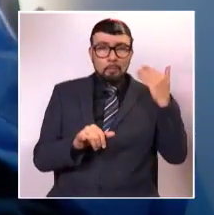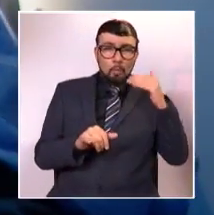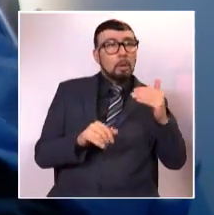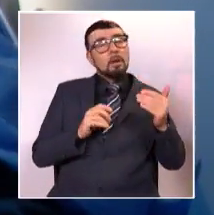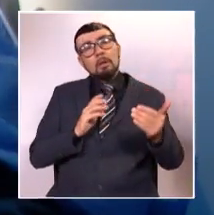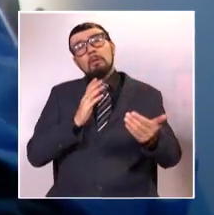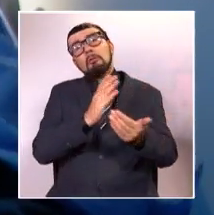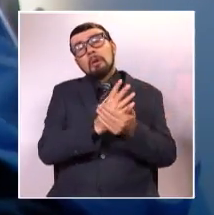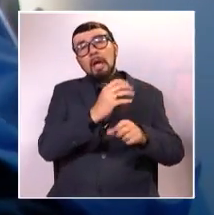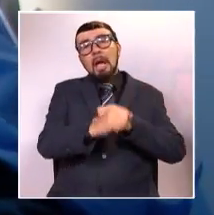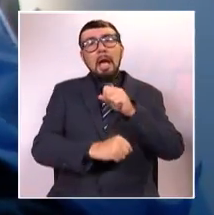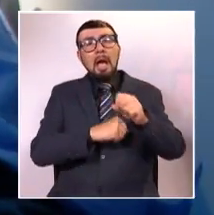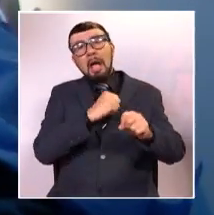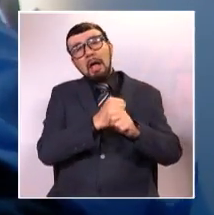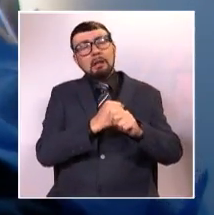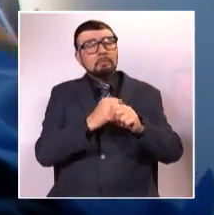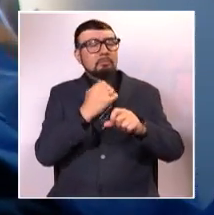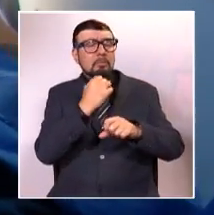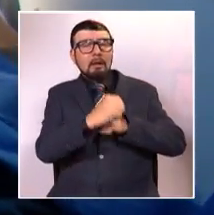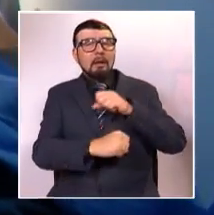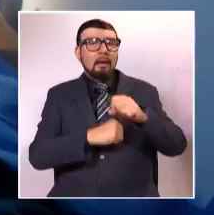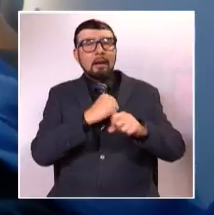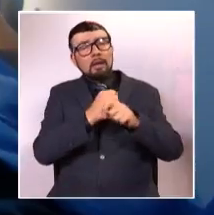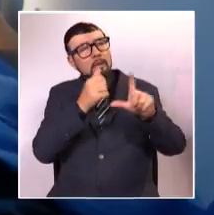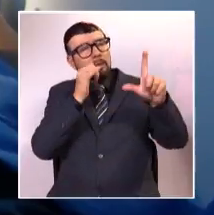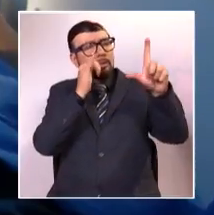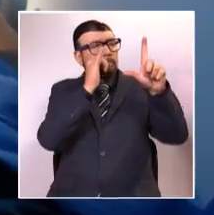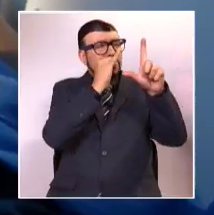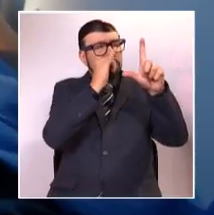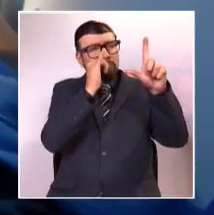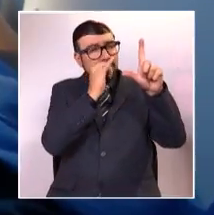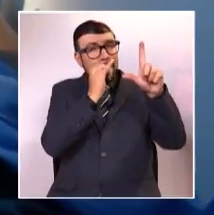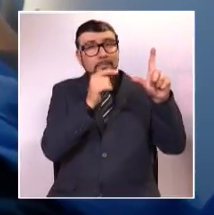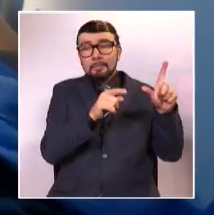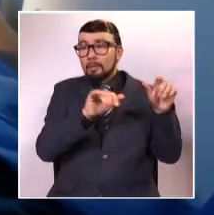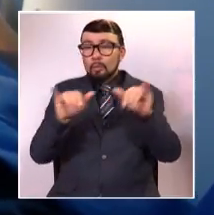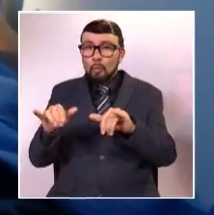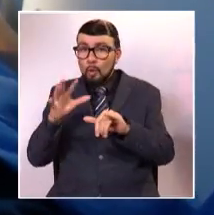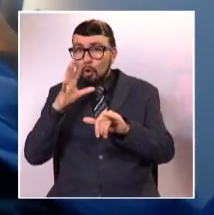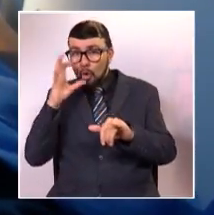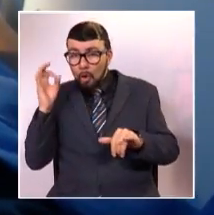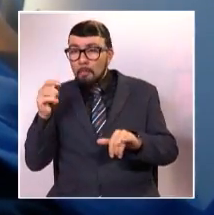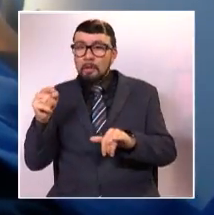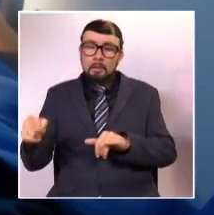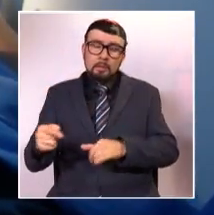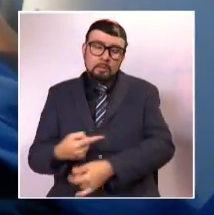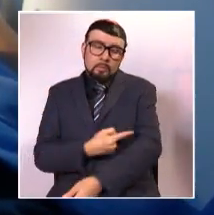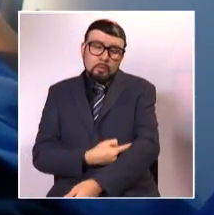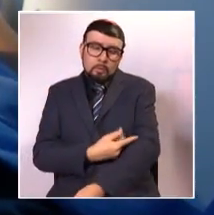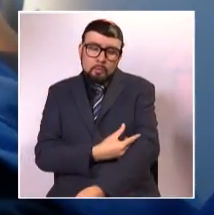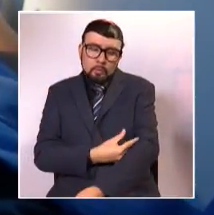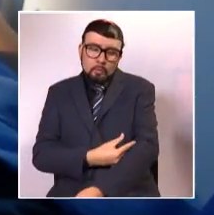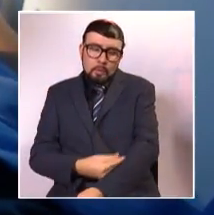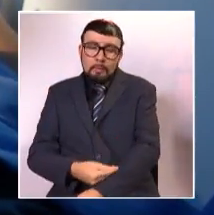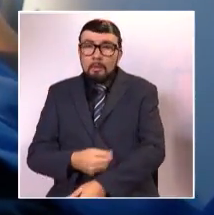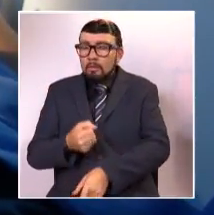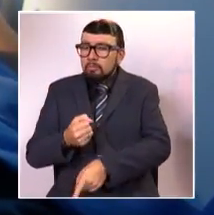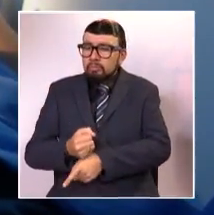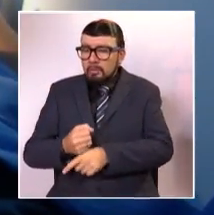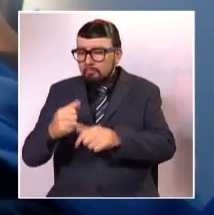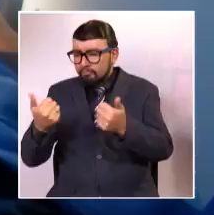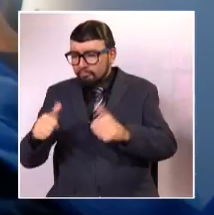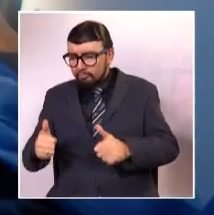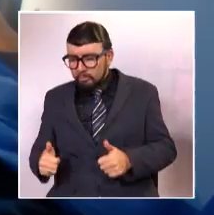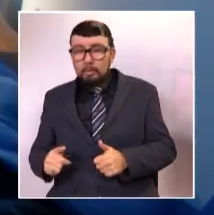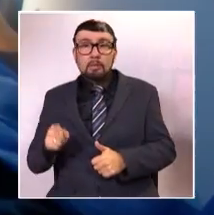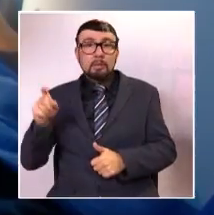citología anual y el hombre se hace también su antígeno prostático anualmente, se debe hacer también un examen testicular,